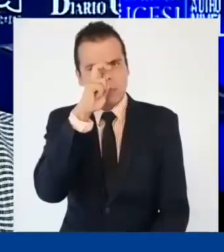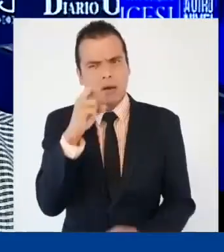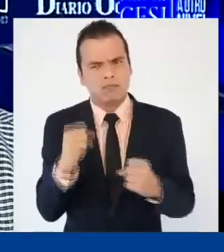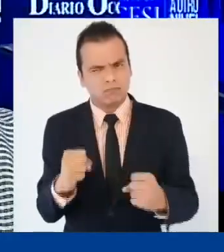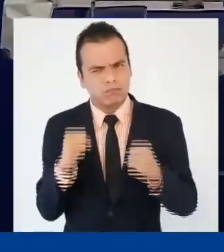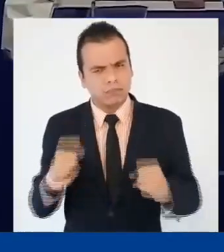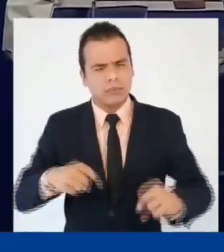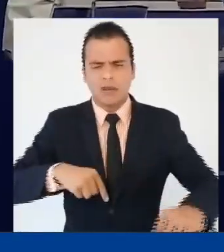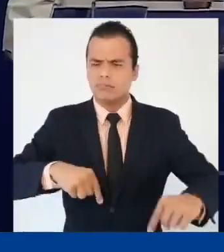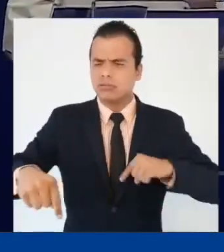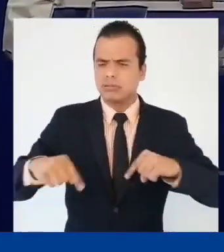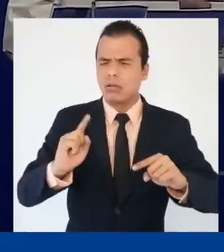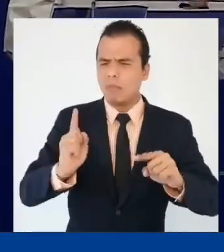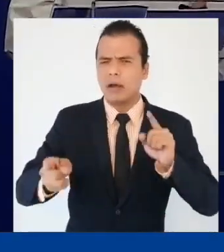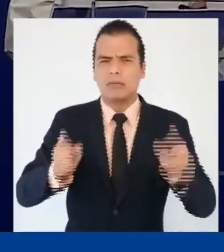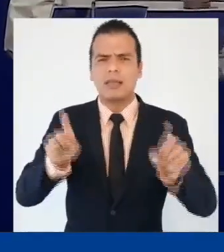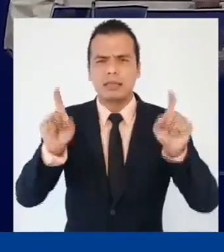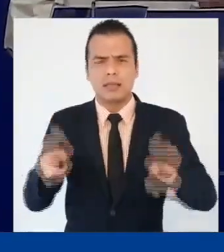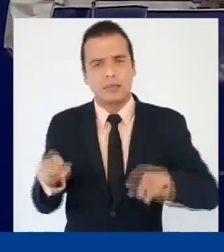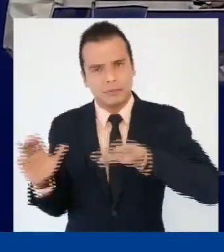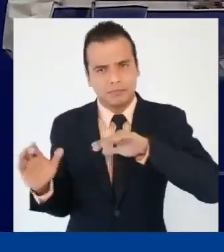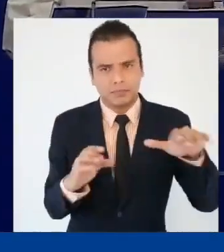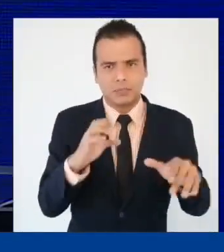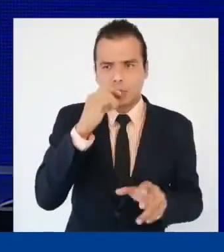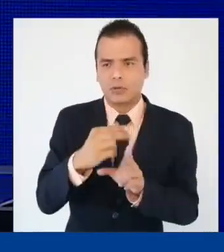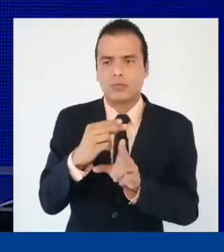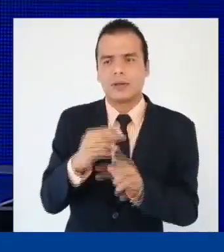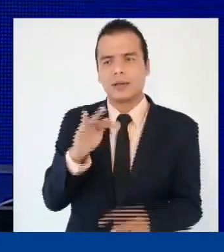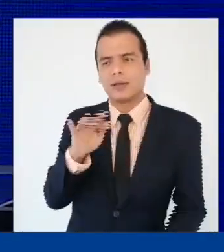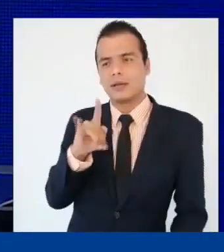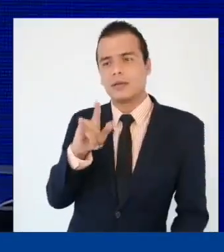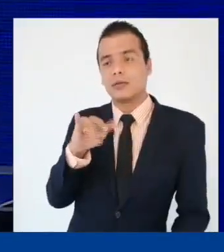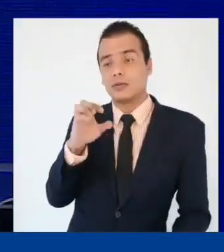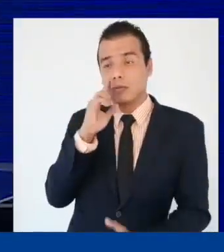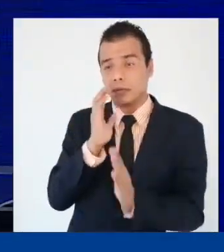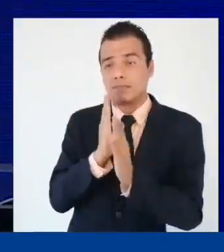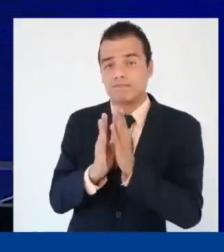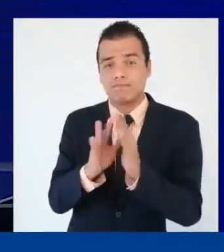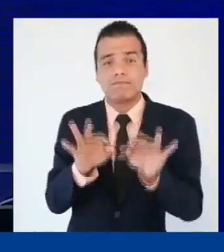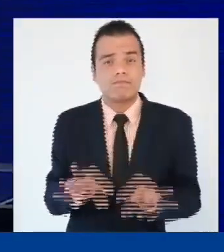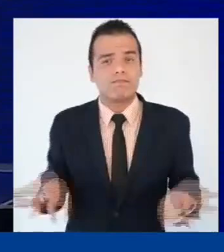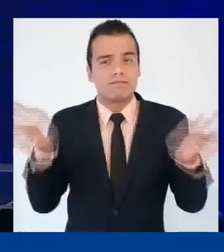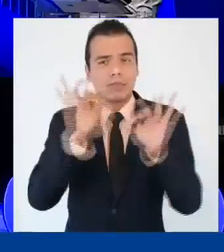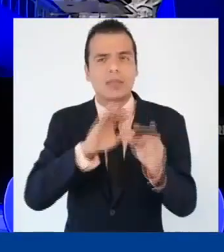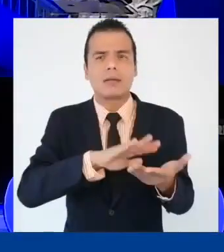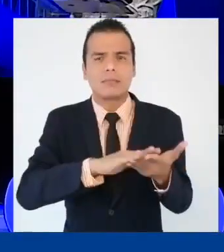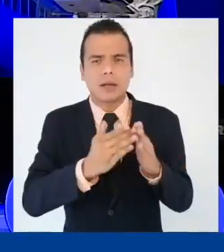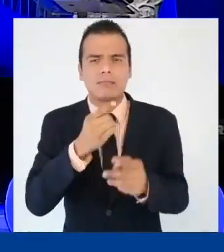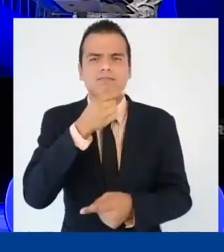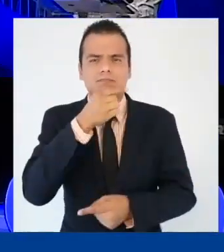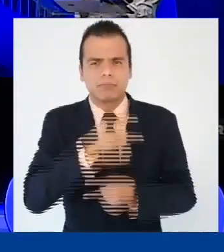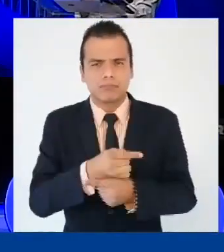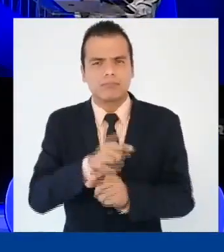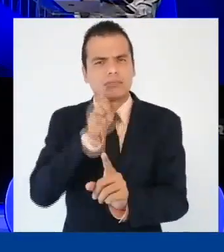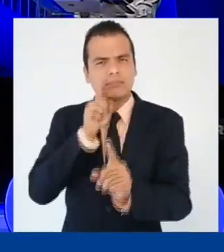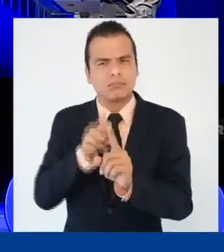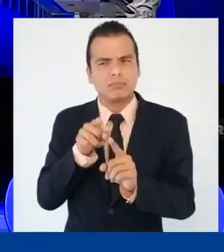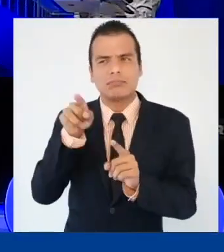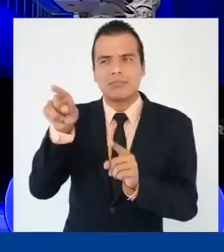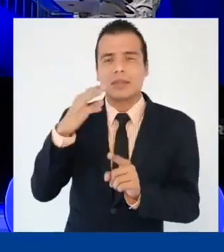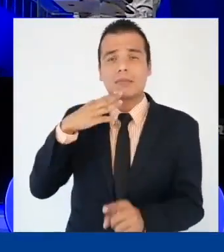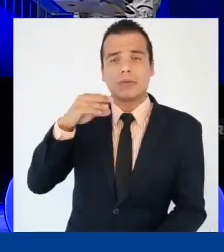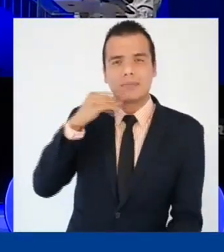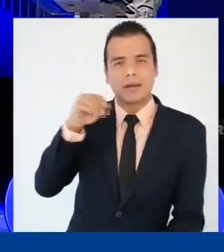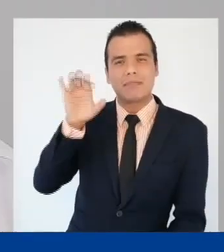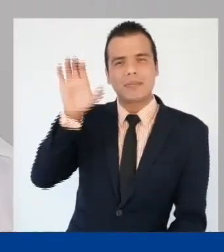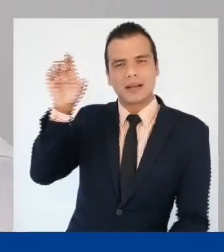la autoridad. Mientras tanto, Tulio Gómez piensa que es prioridad buscar una paz duradera para que no pase lo que está sucediendo en estos momentos entre israelíes